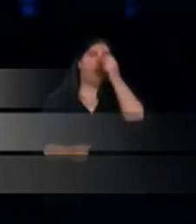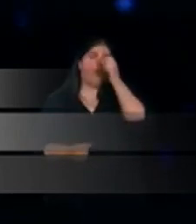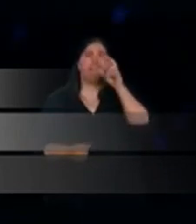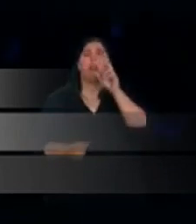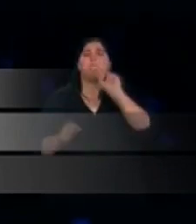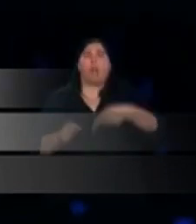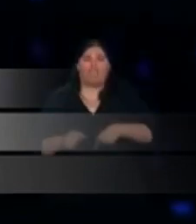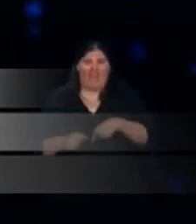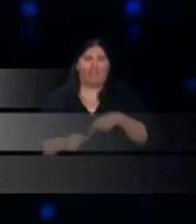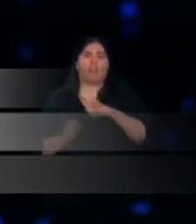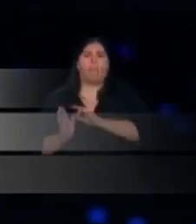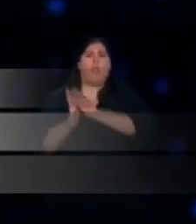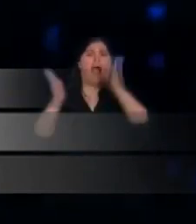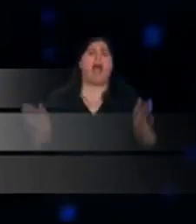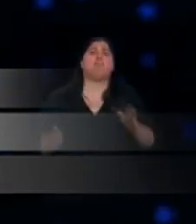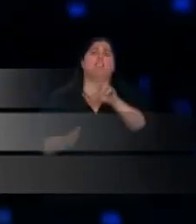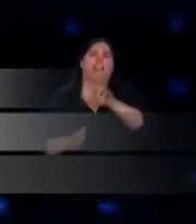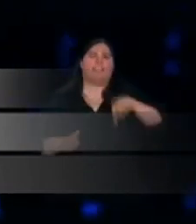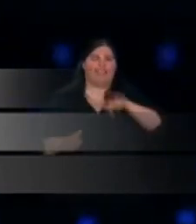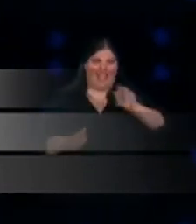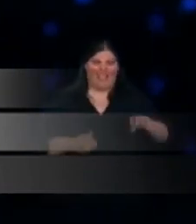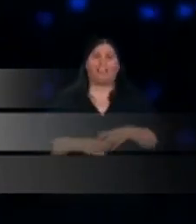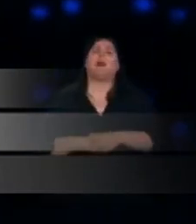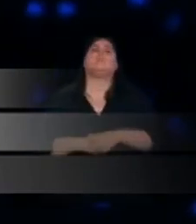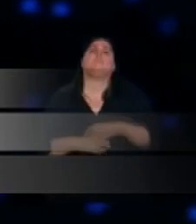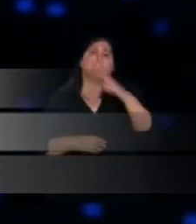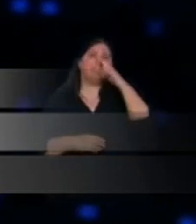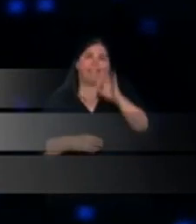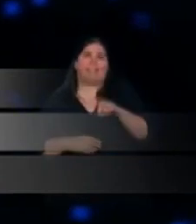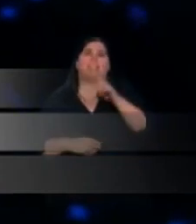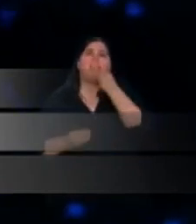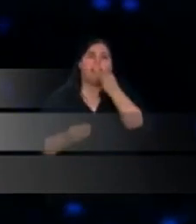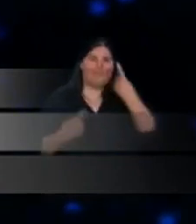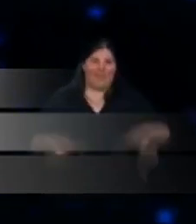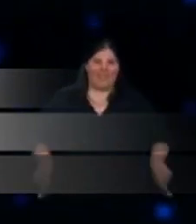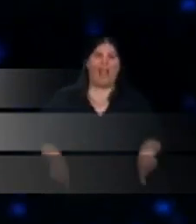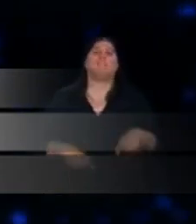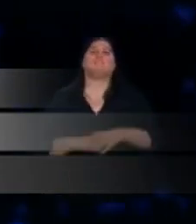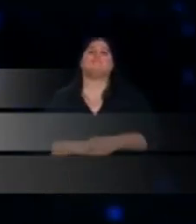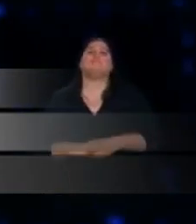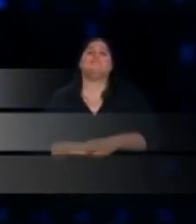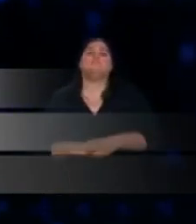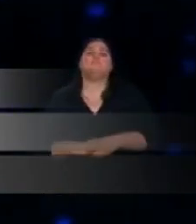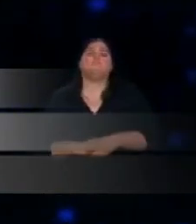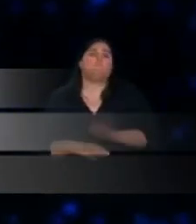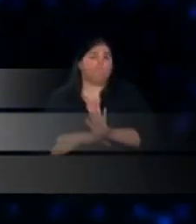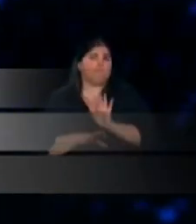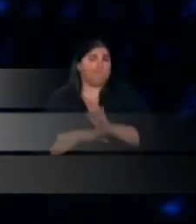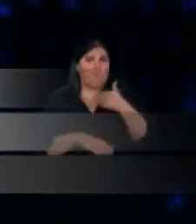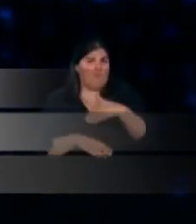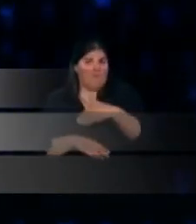a hacer un cambio profundo en la Argentina las estadísticas dan a Javier Miley como ya el